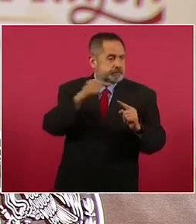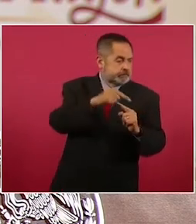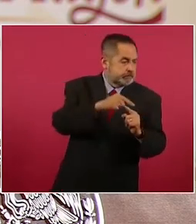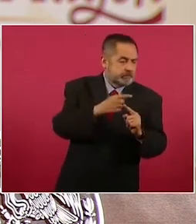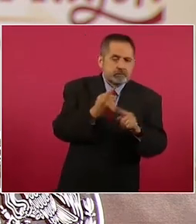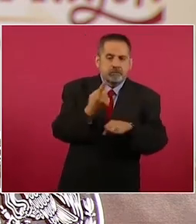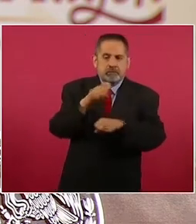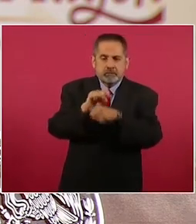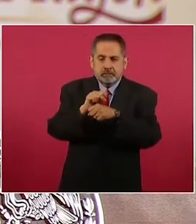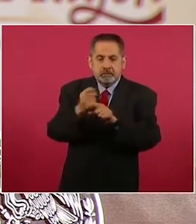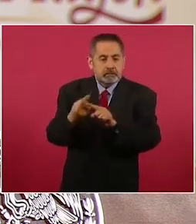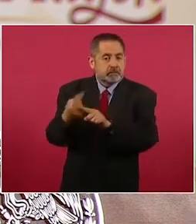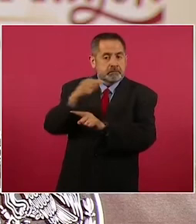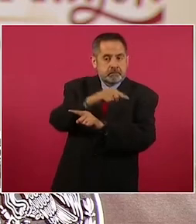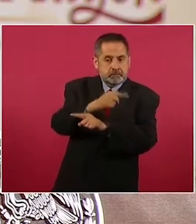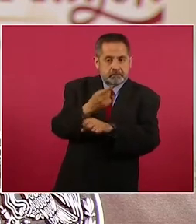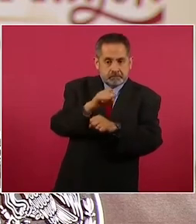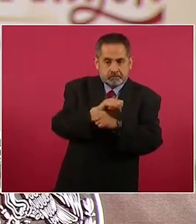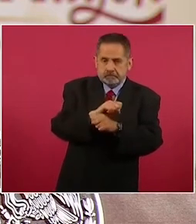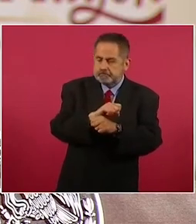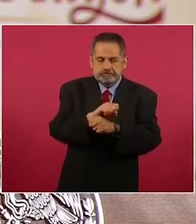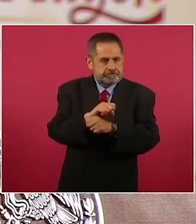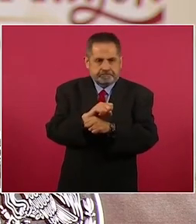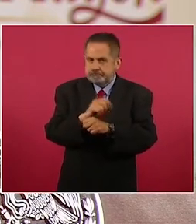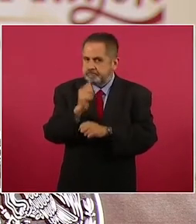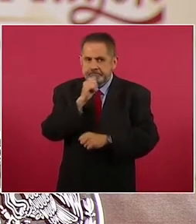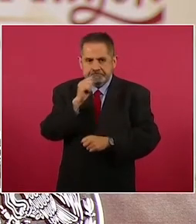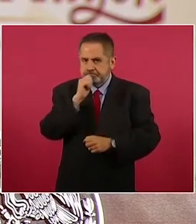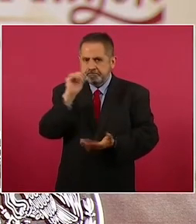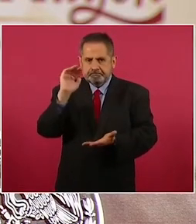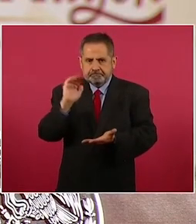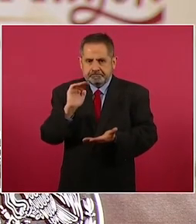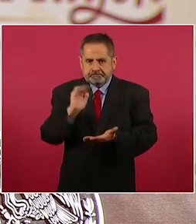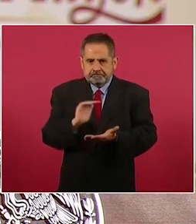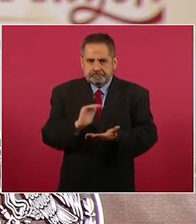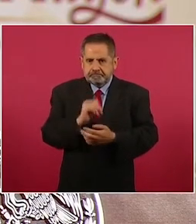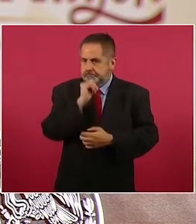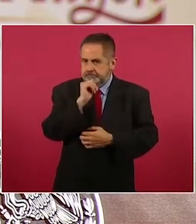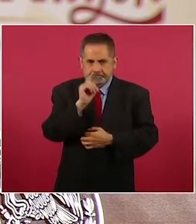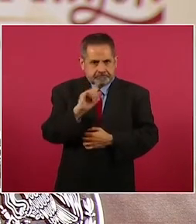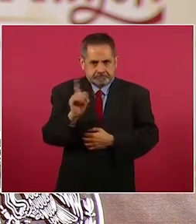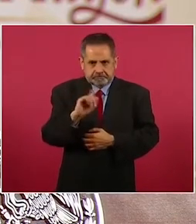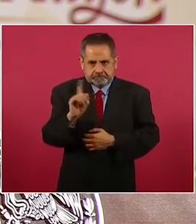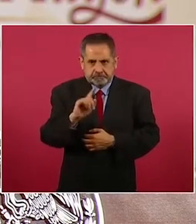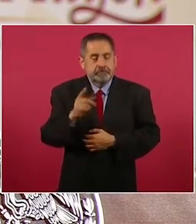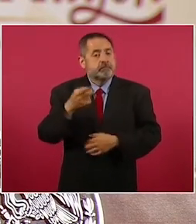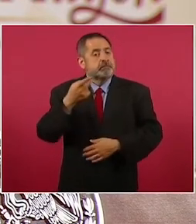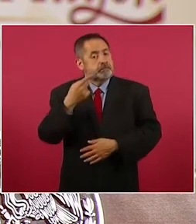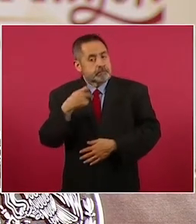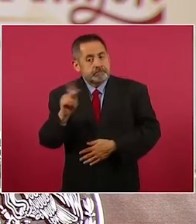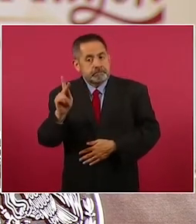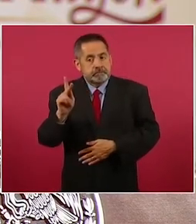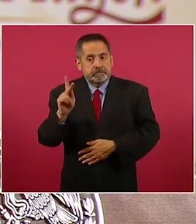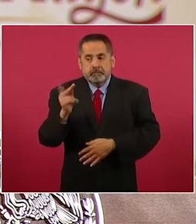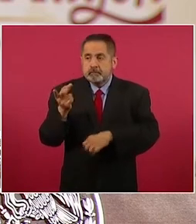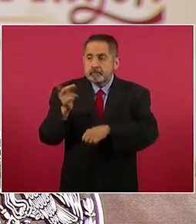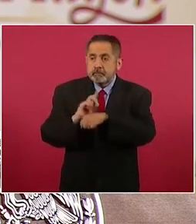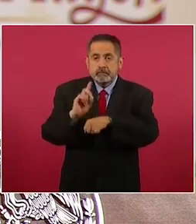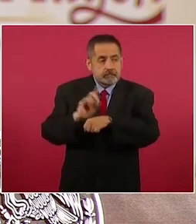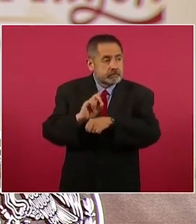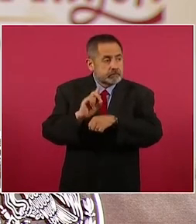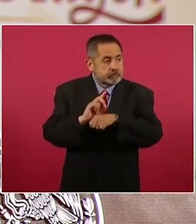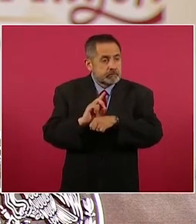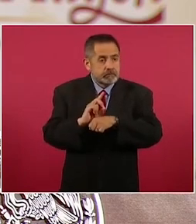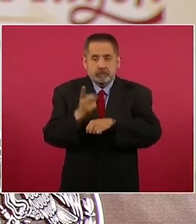semana previa o el día previo. Todavía no es eso, pero sí vemos que el aumento que se presenta día con día